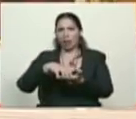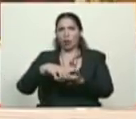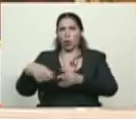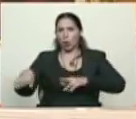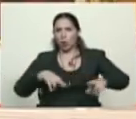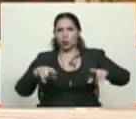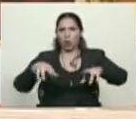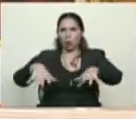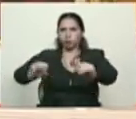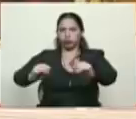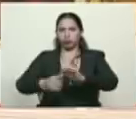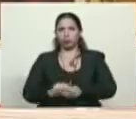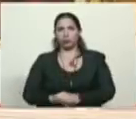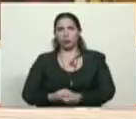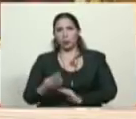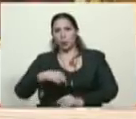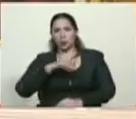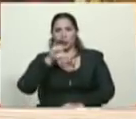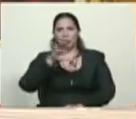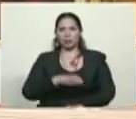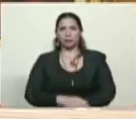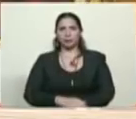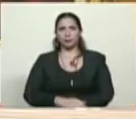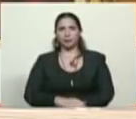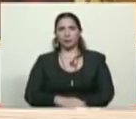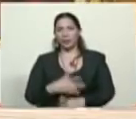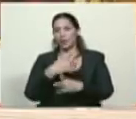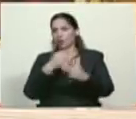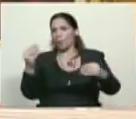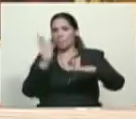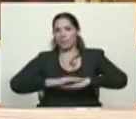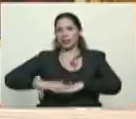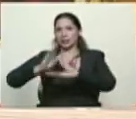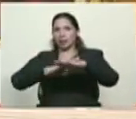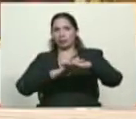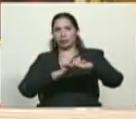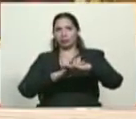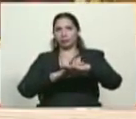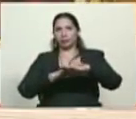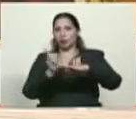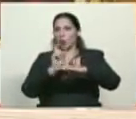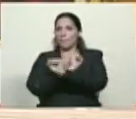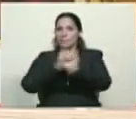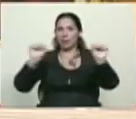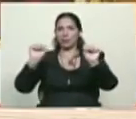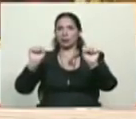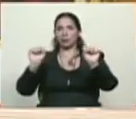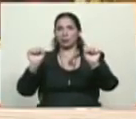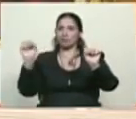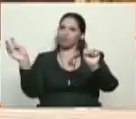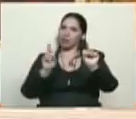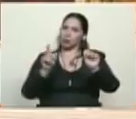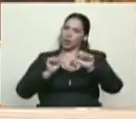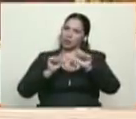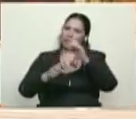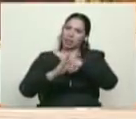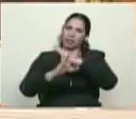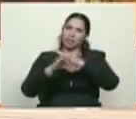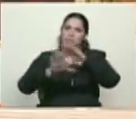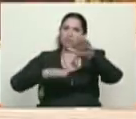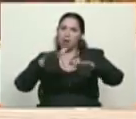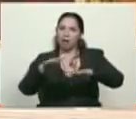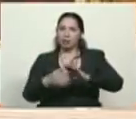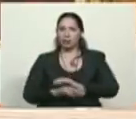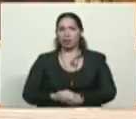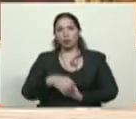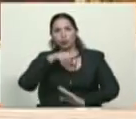colonial de nuestro país. No va a suceder, no lo vamos a permitir y Venezuela va a seguir su marcha,